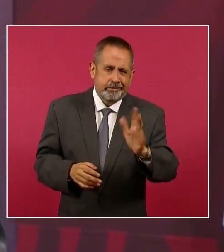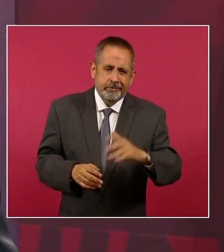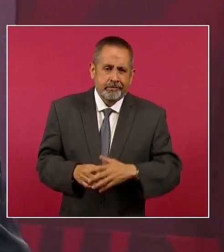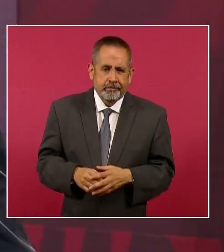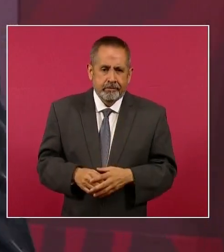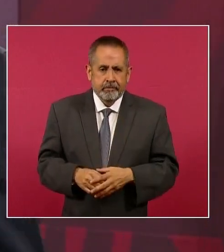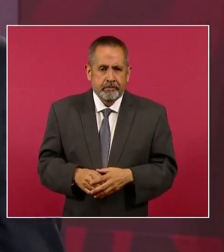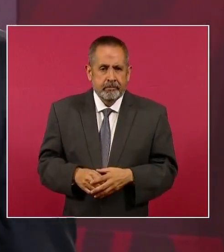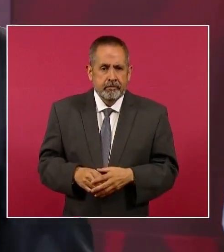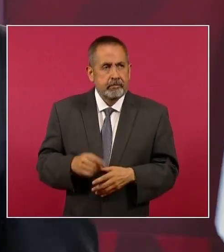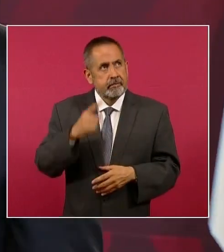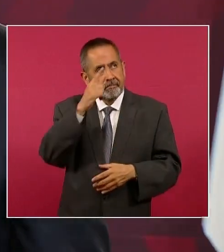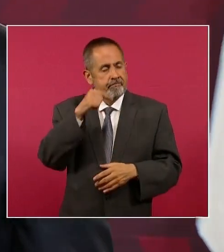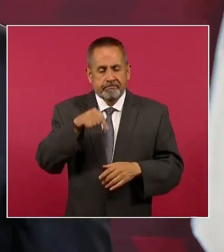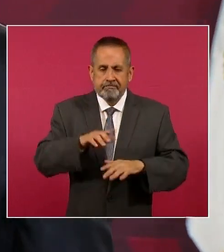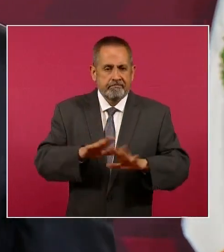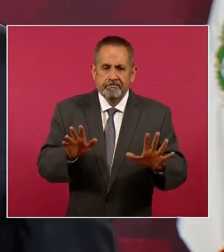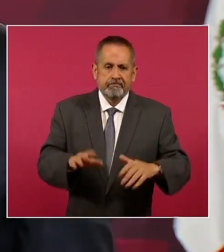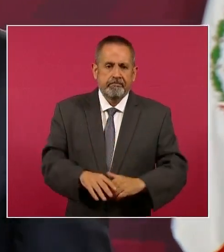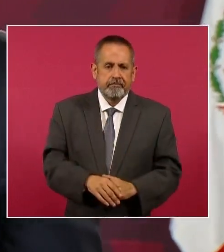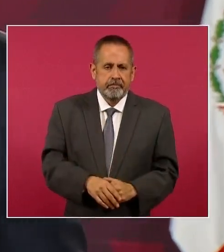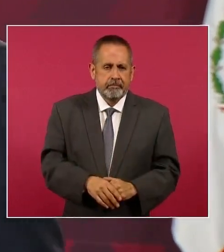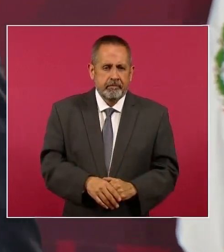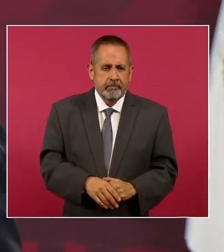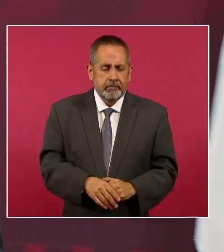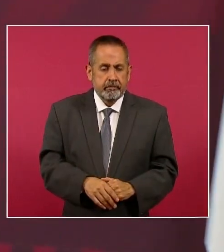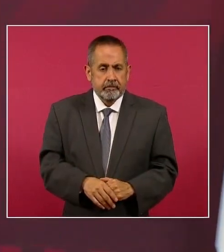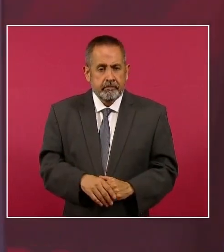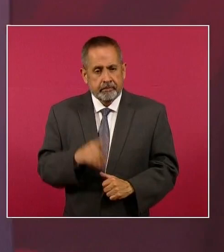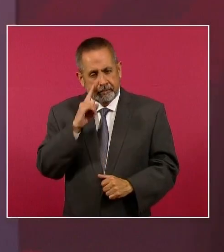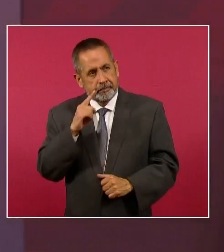allá sí, aquí no. Pero allá